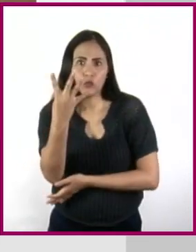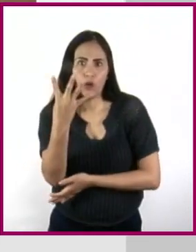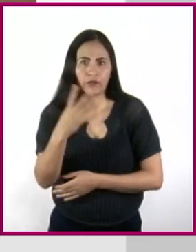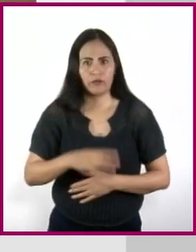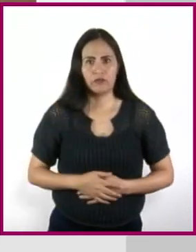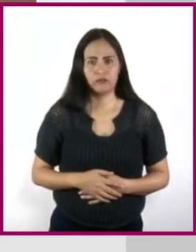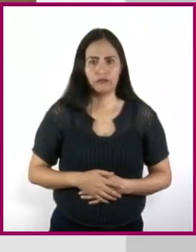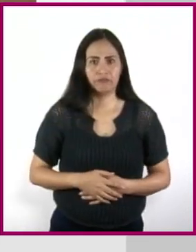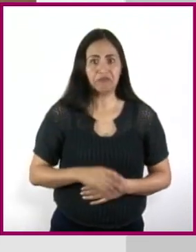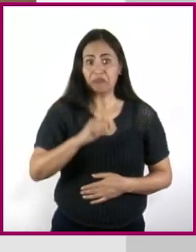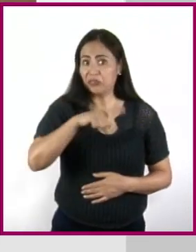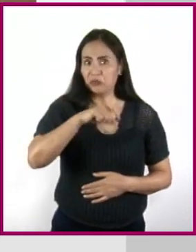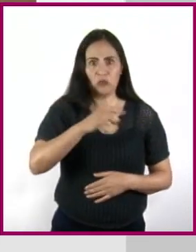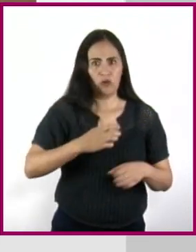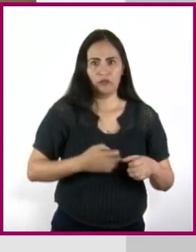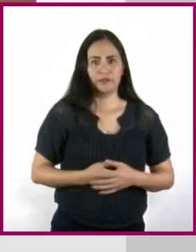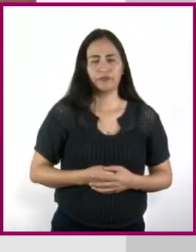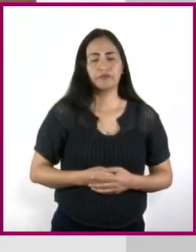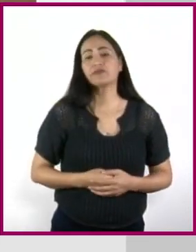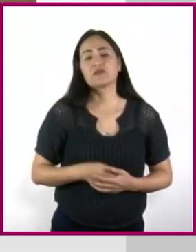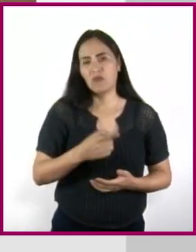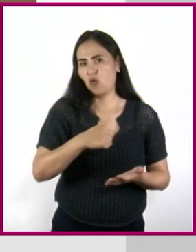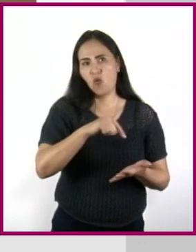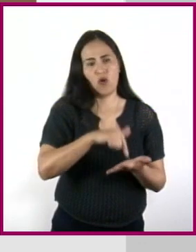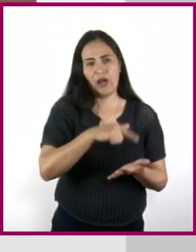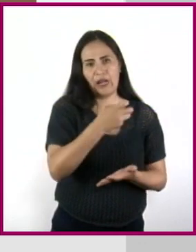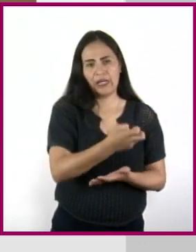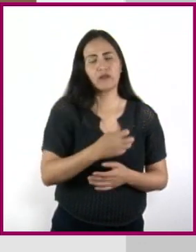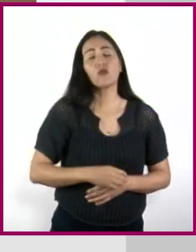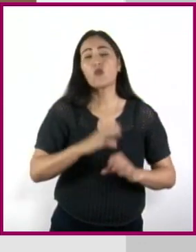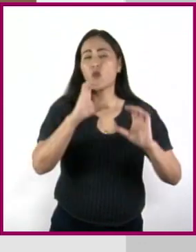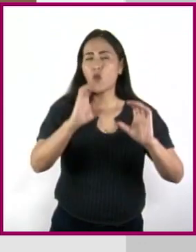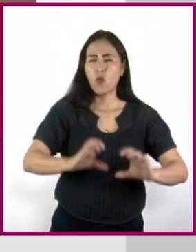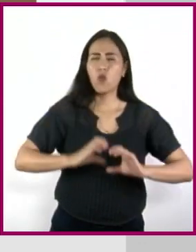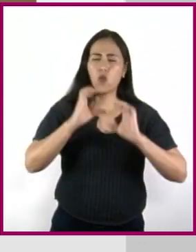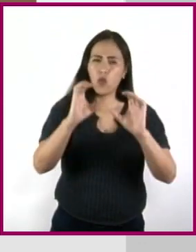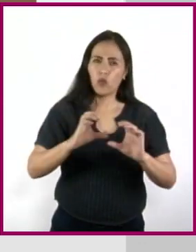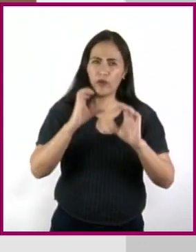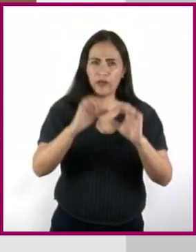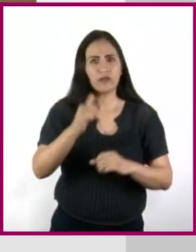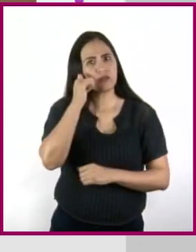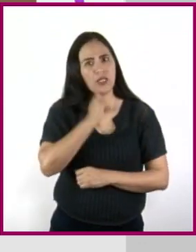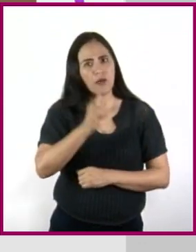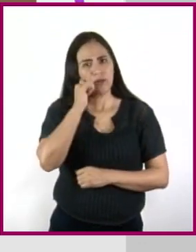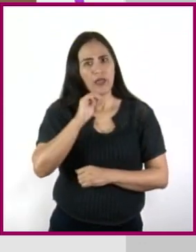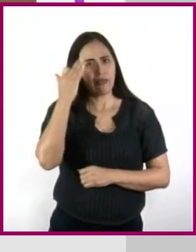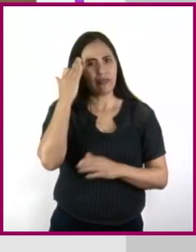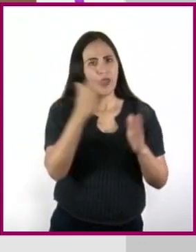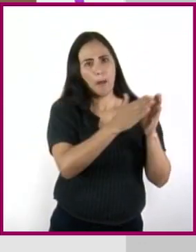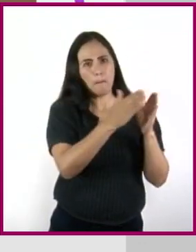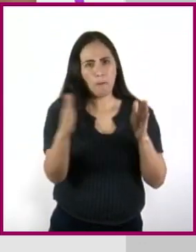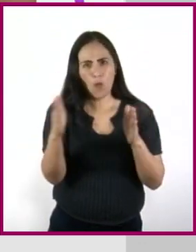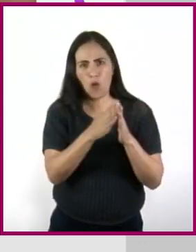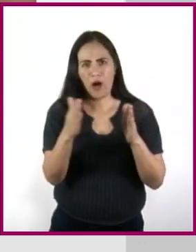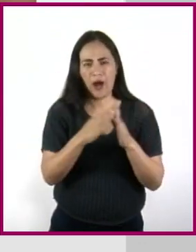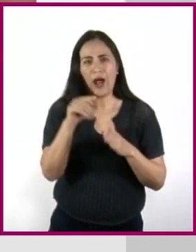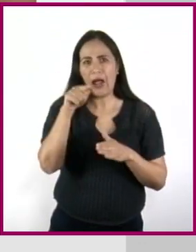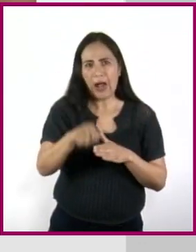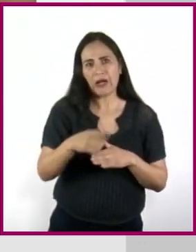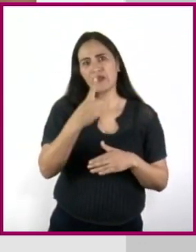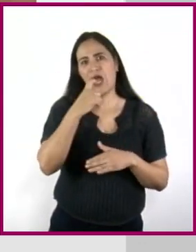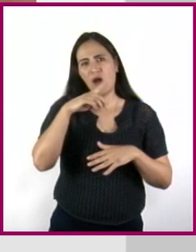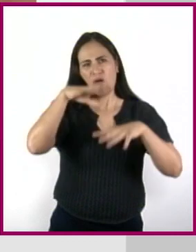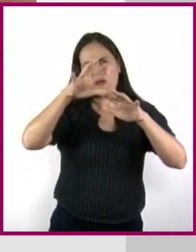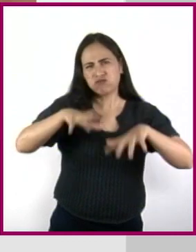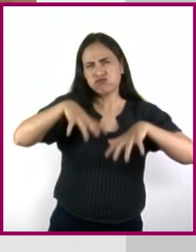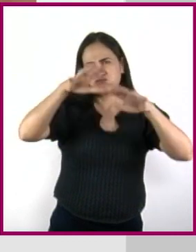importancia de prevenir todo el tiempo en estaciones en las cuales exista mucho más reproducción, que